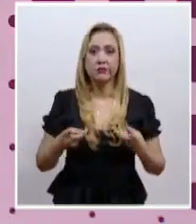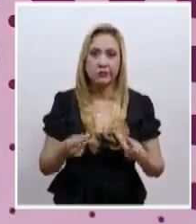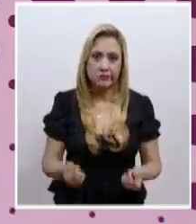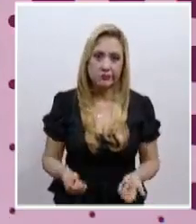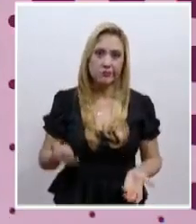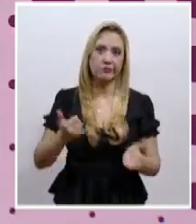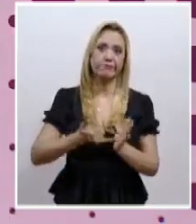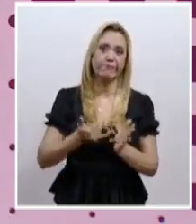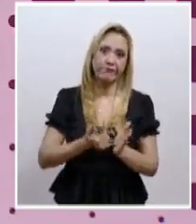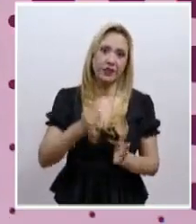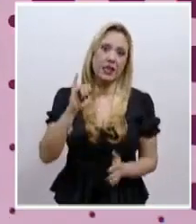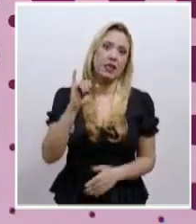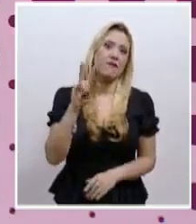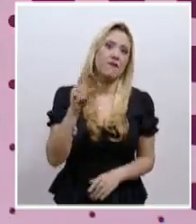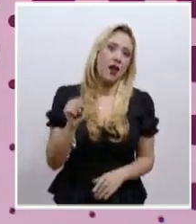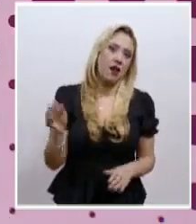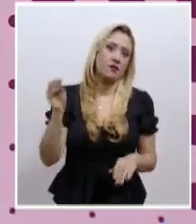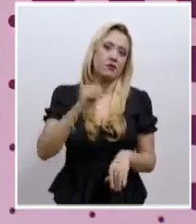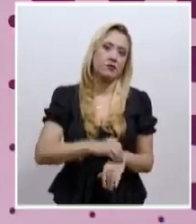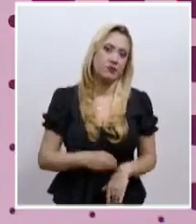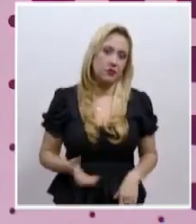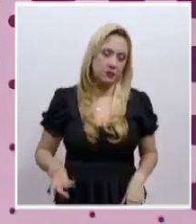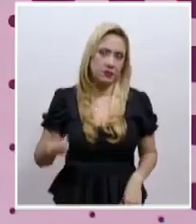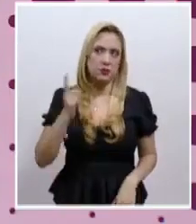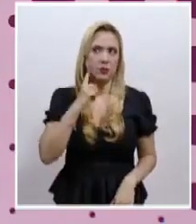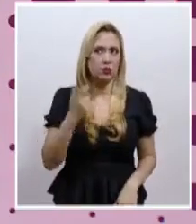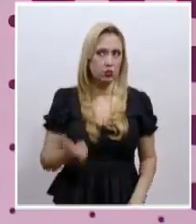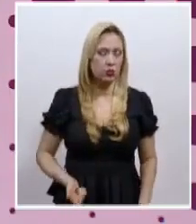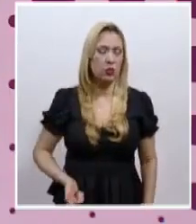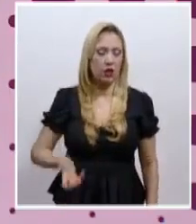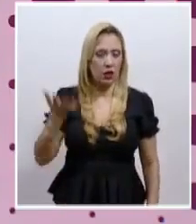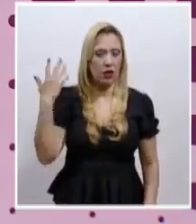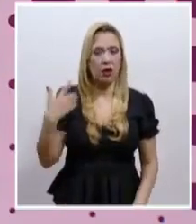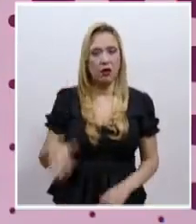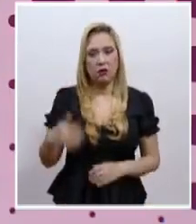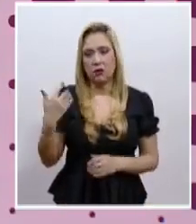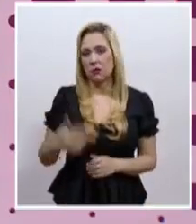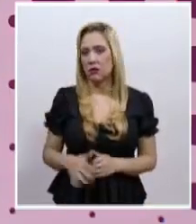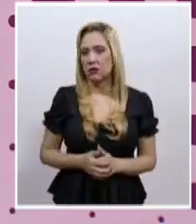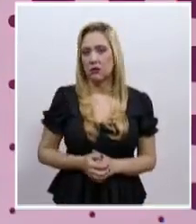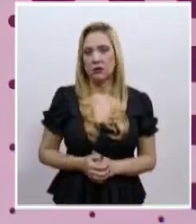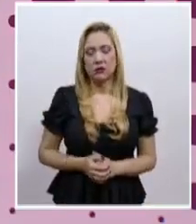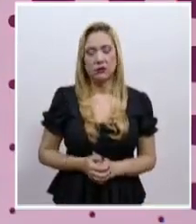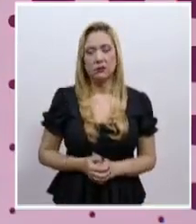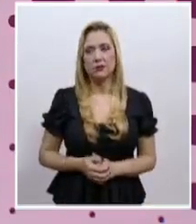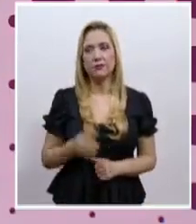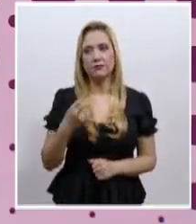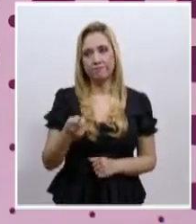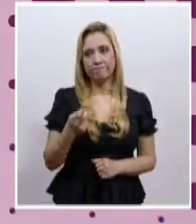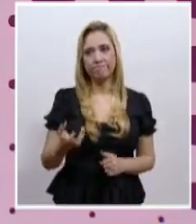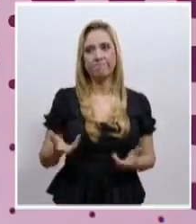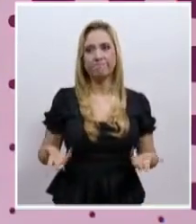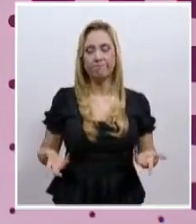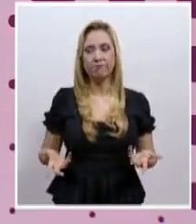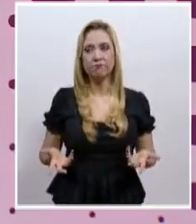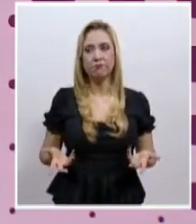un impuesto al valor agregado que ya no es bajo. En fin, entonces el tema